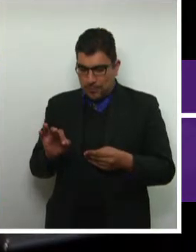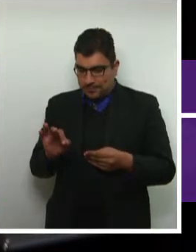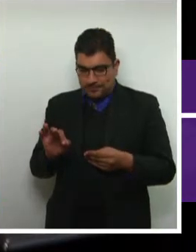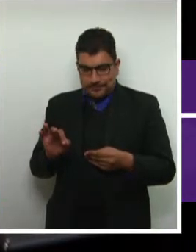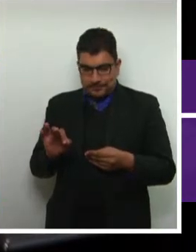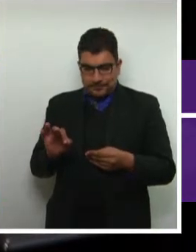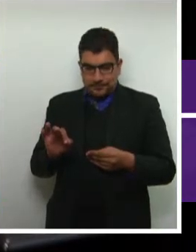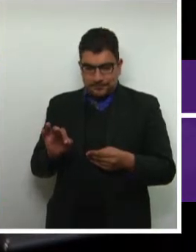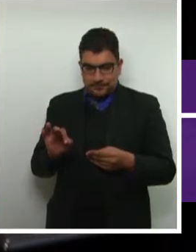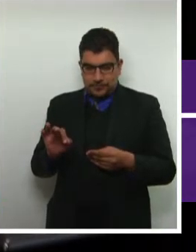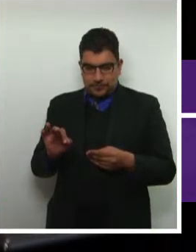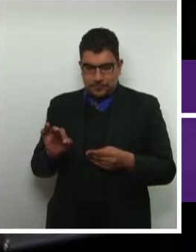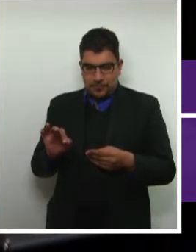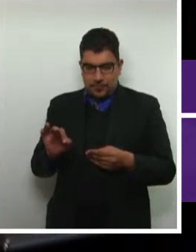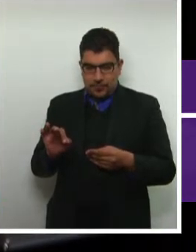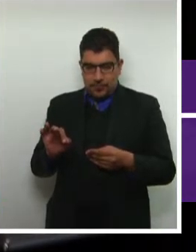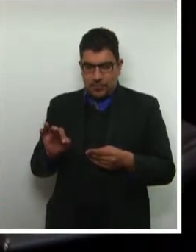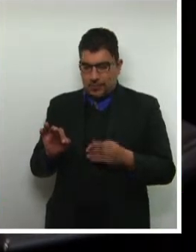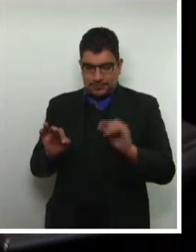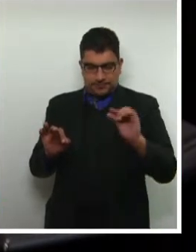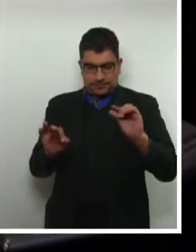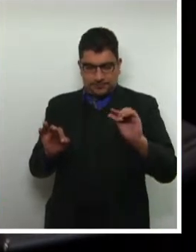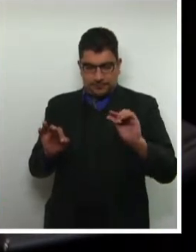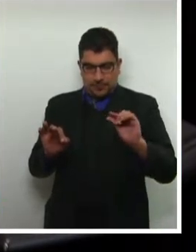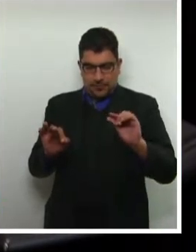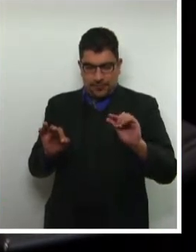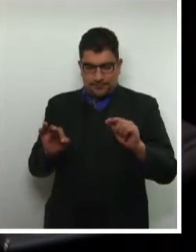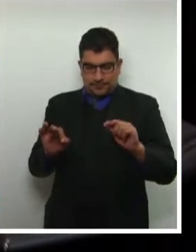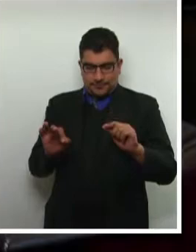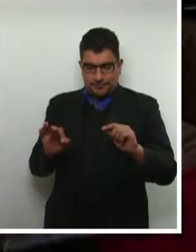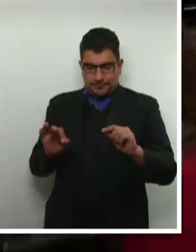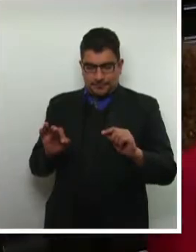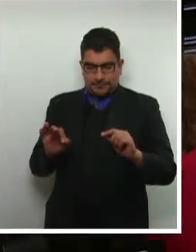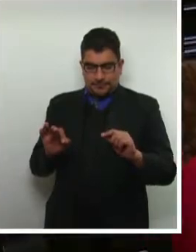El cumplimiento de los derechos. ahí voy a ver.